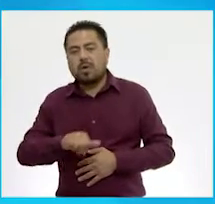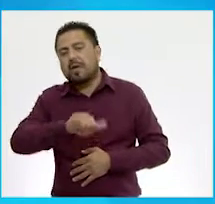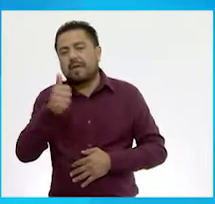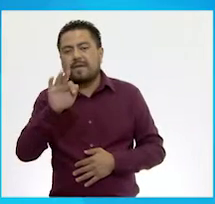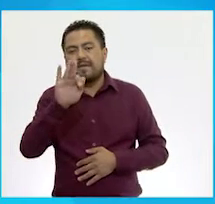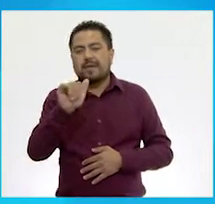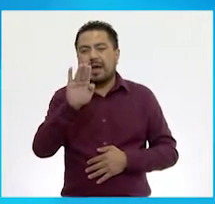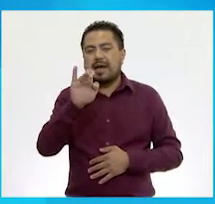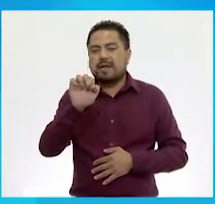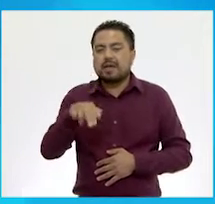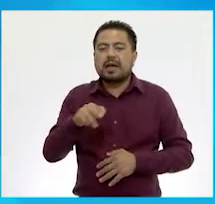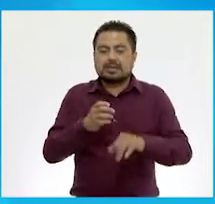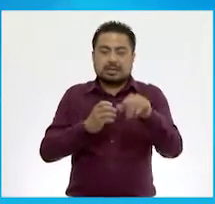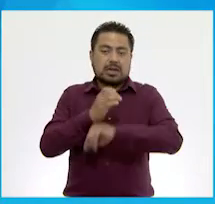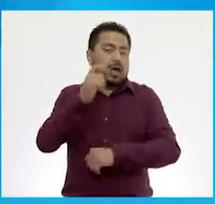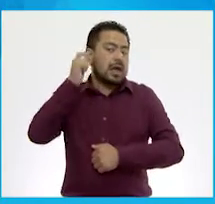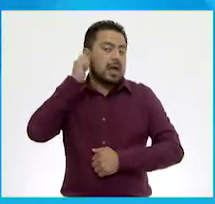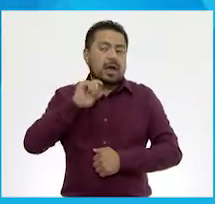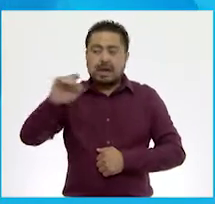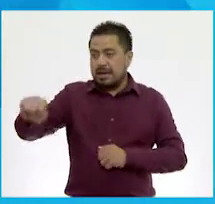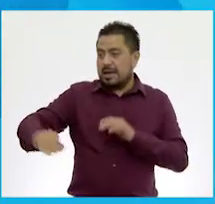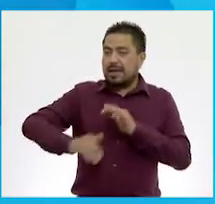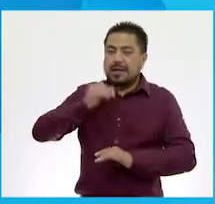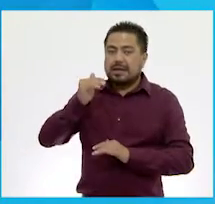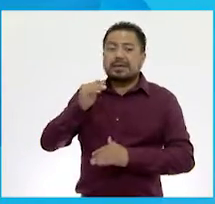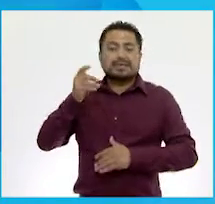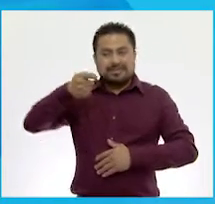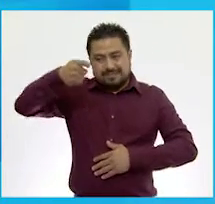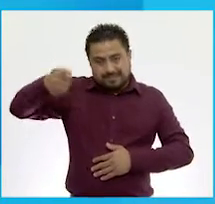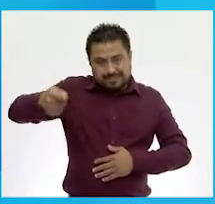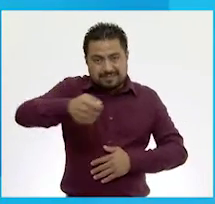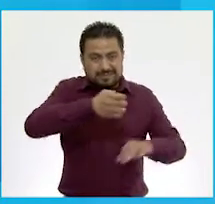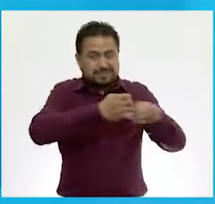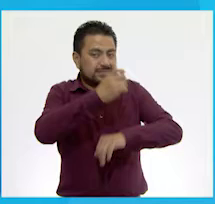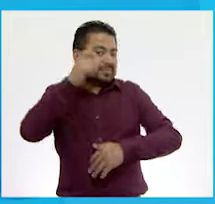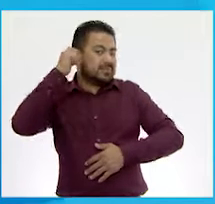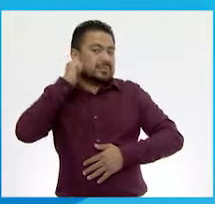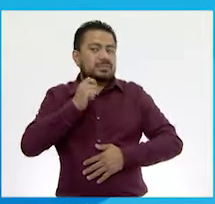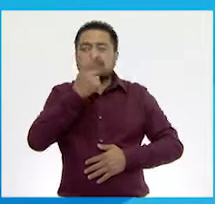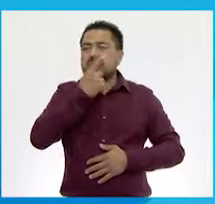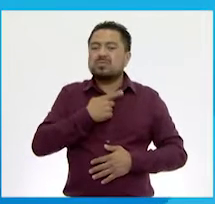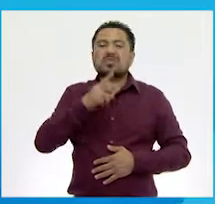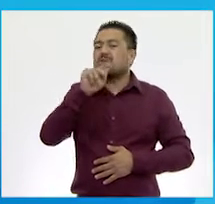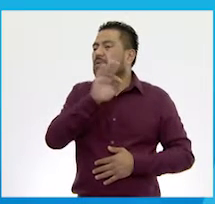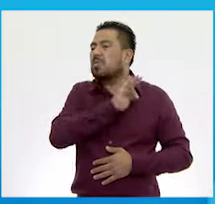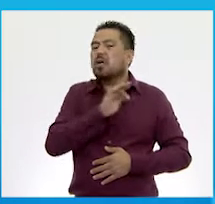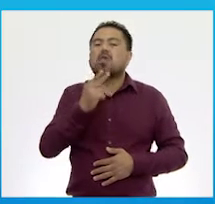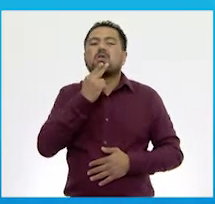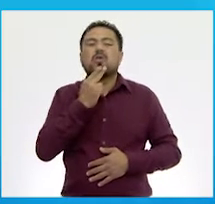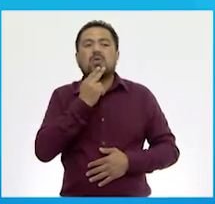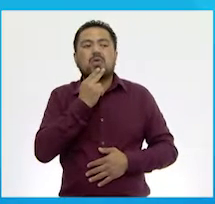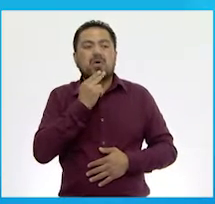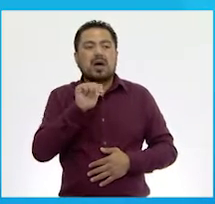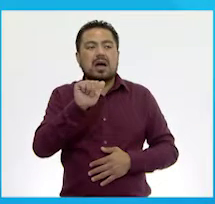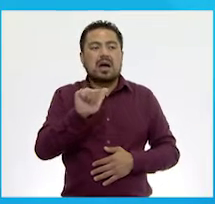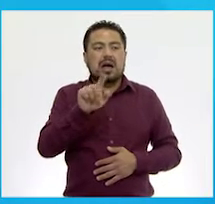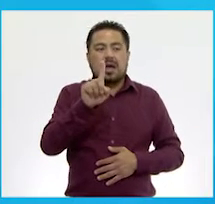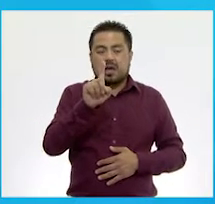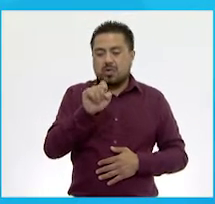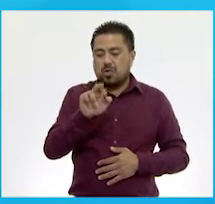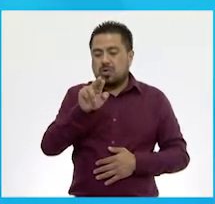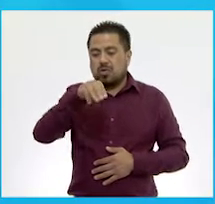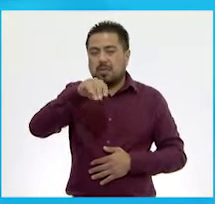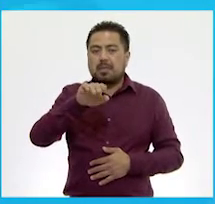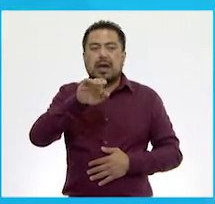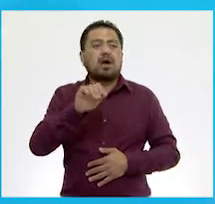que nos escribe desde el estado de Guerrero. Saludos al estado de Guerrero. Nos dice que no puede usar adormece porque no